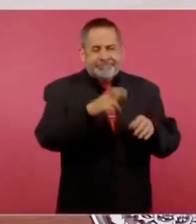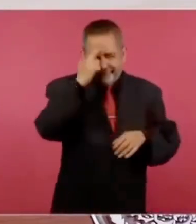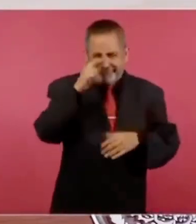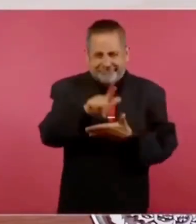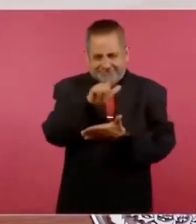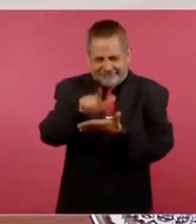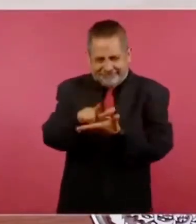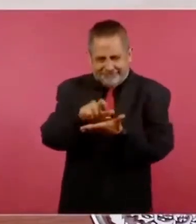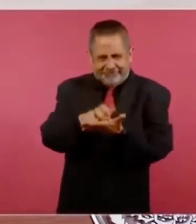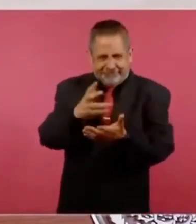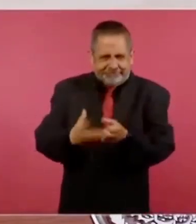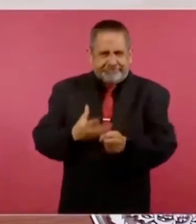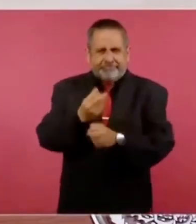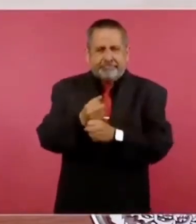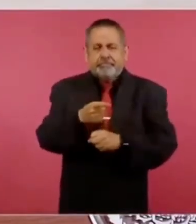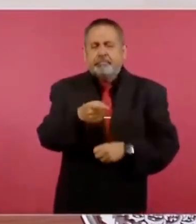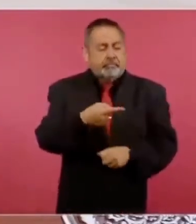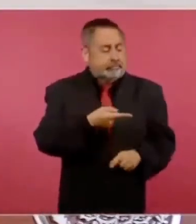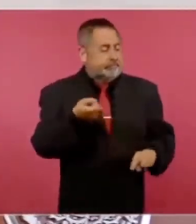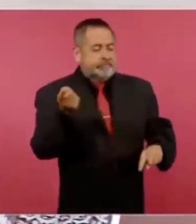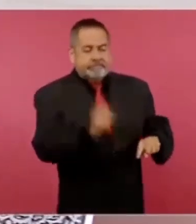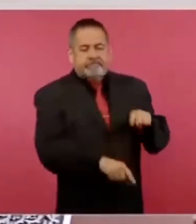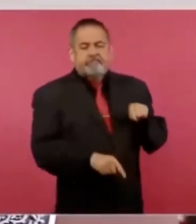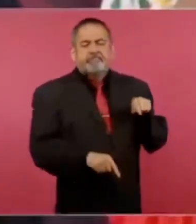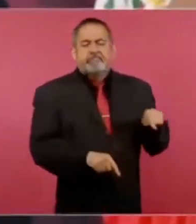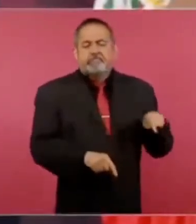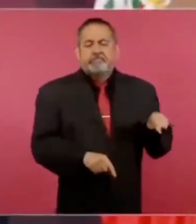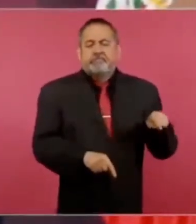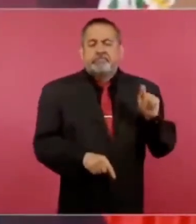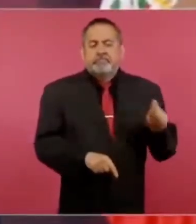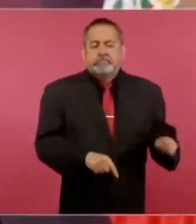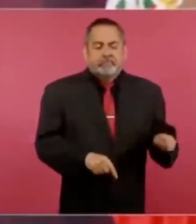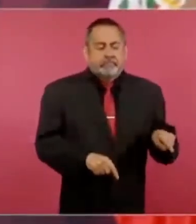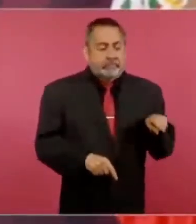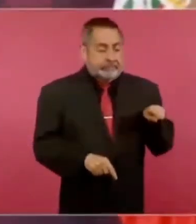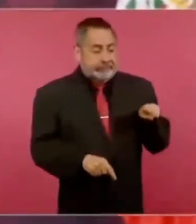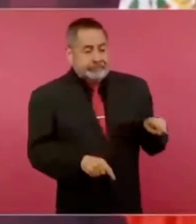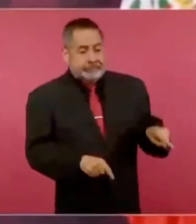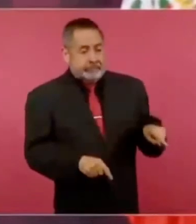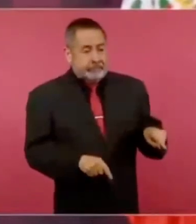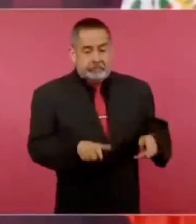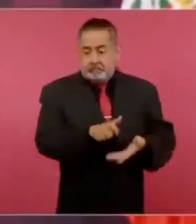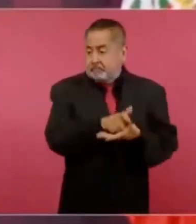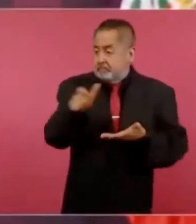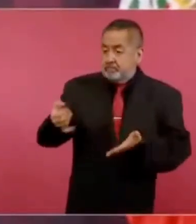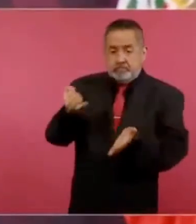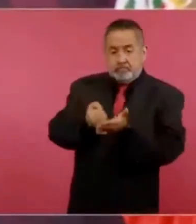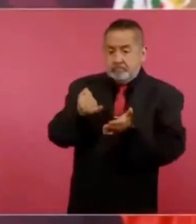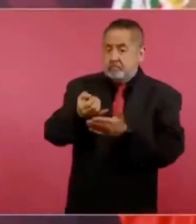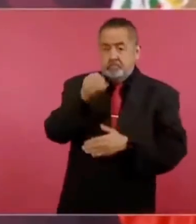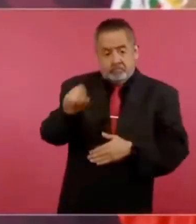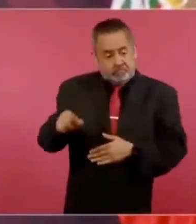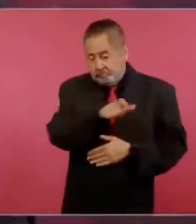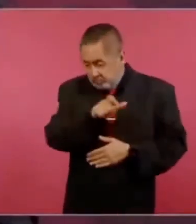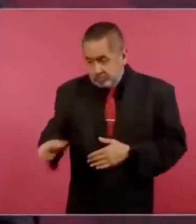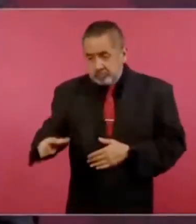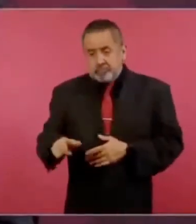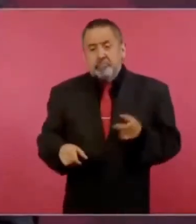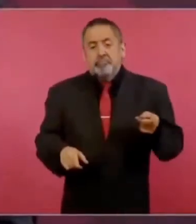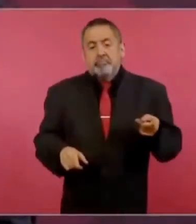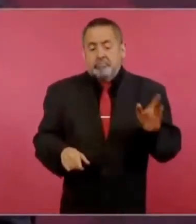reforma significó quitarles la posibilidad de no pagar impuestos